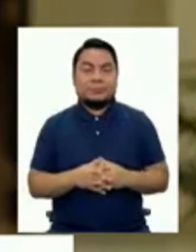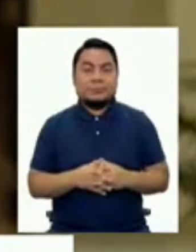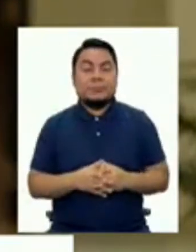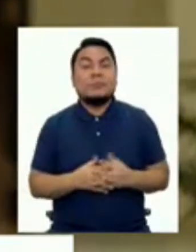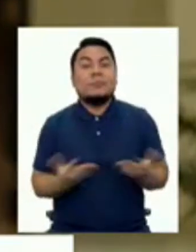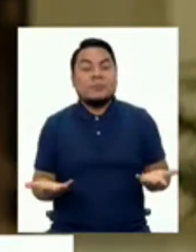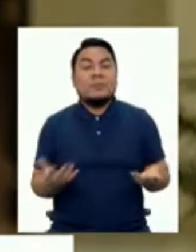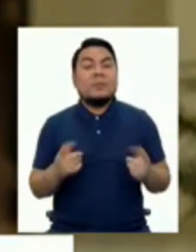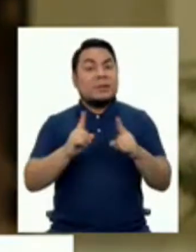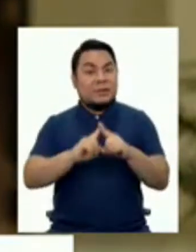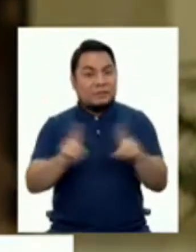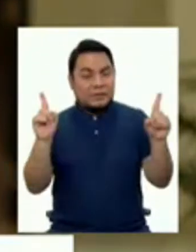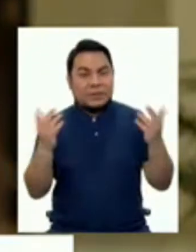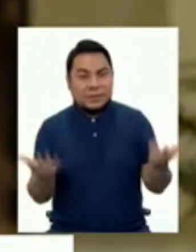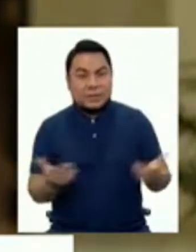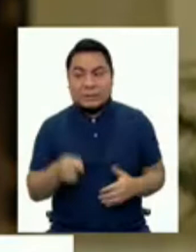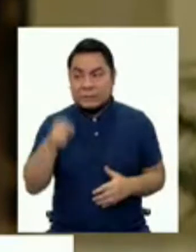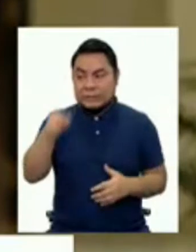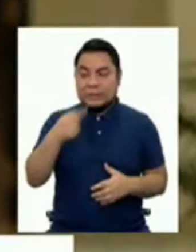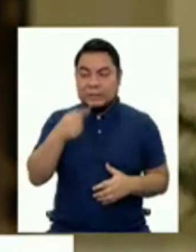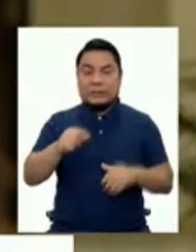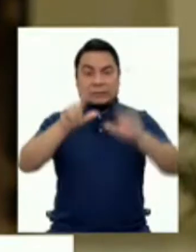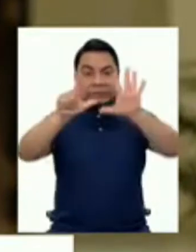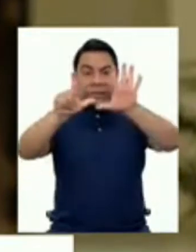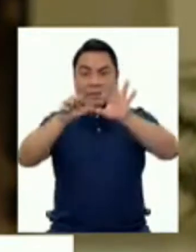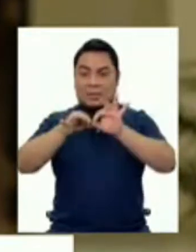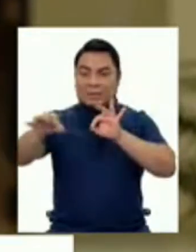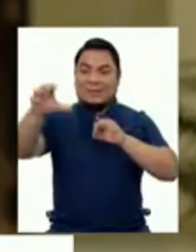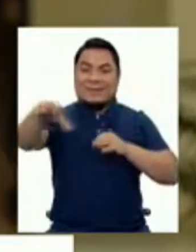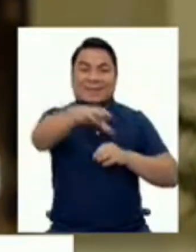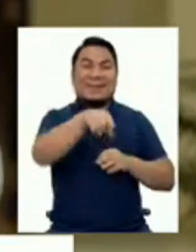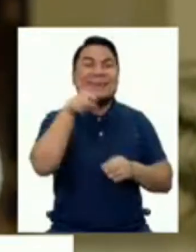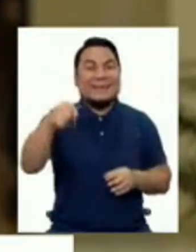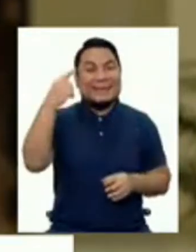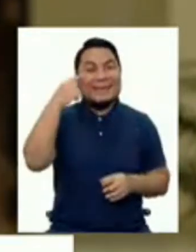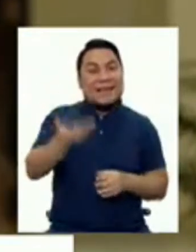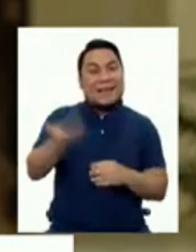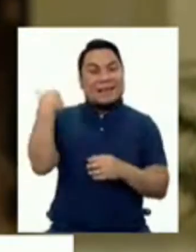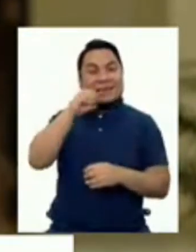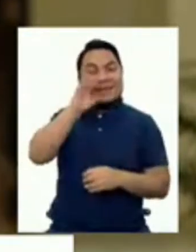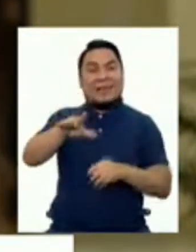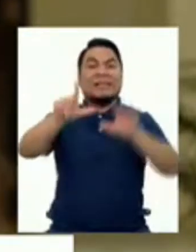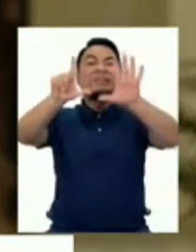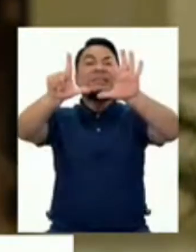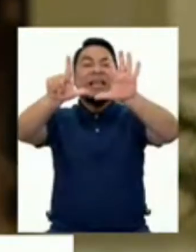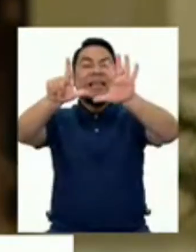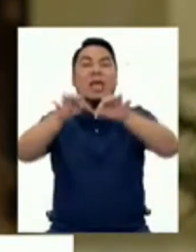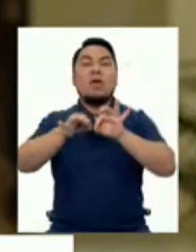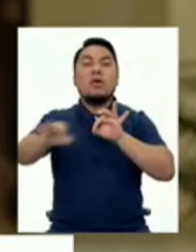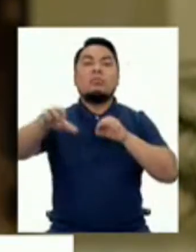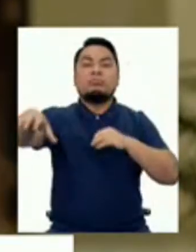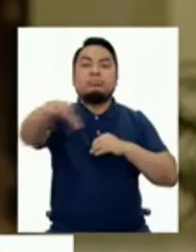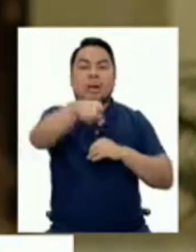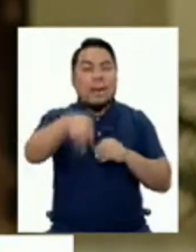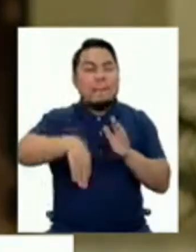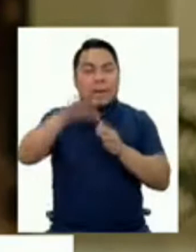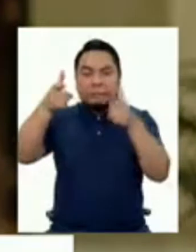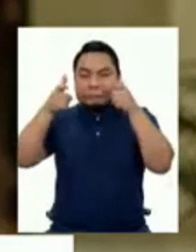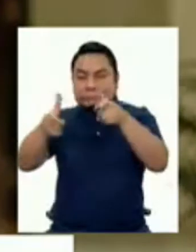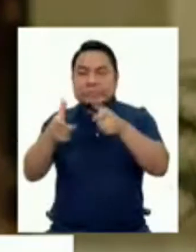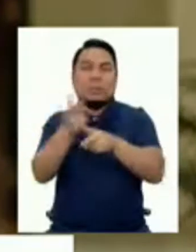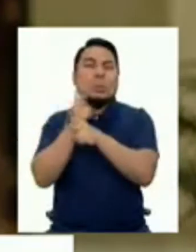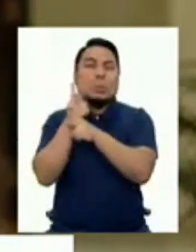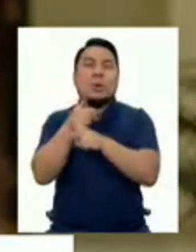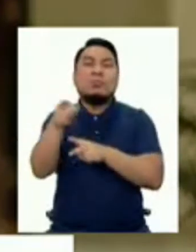Con la diferencia de que en las 7 regiones donde estamos poniendo la atención máxima, porque